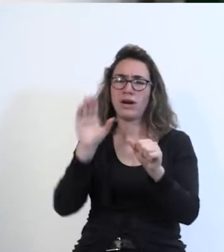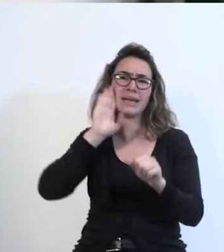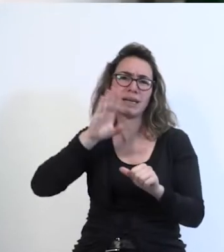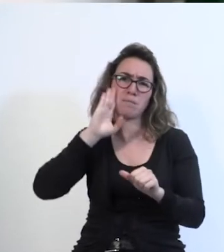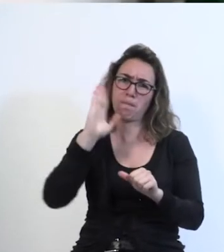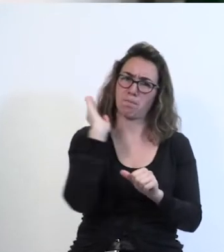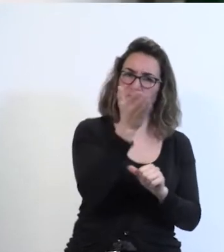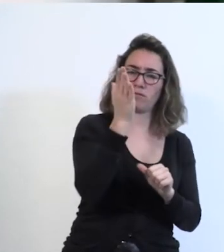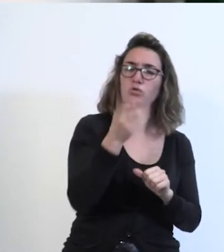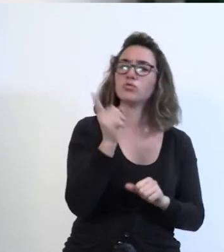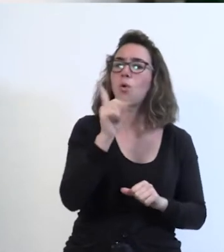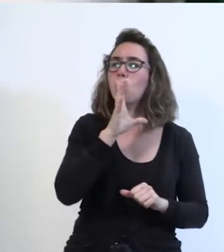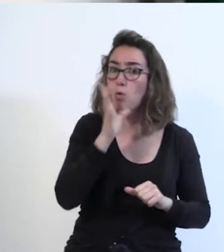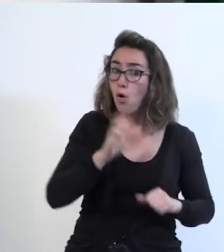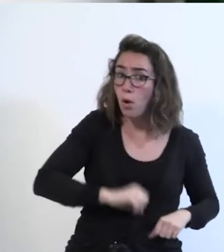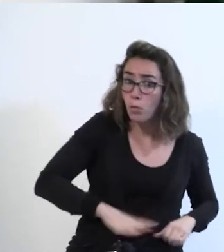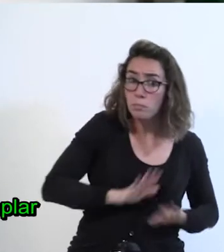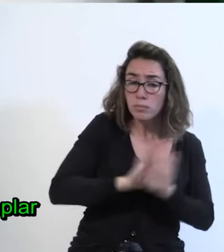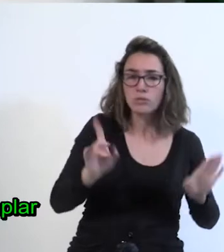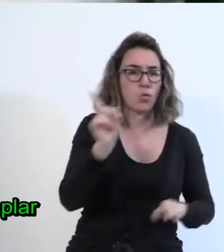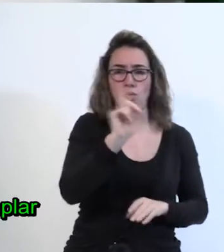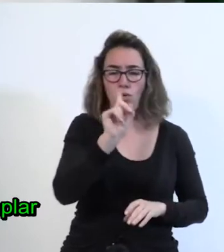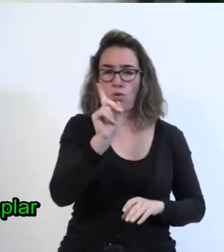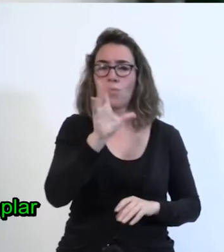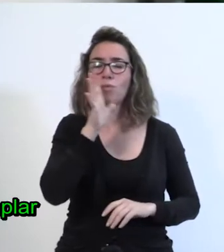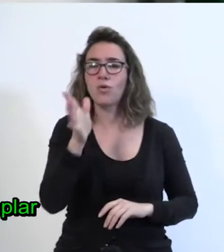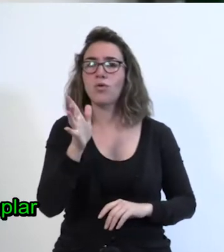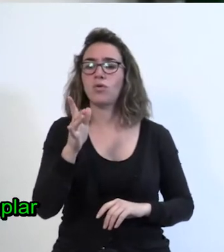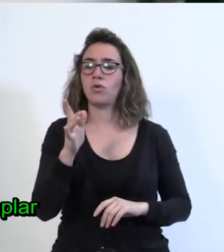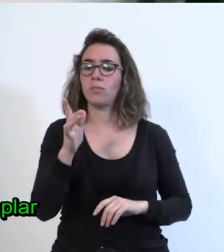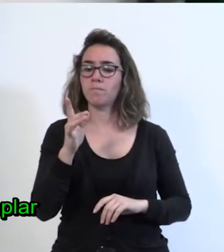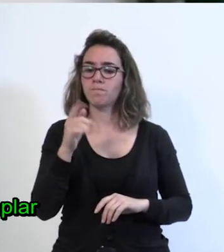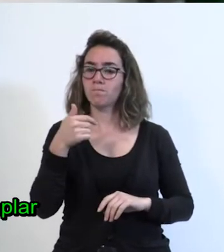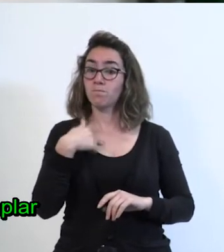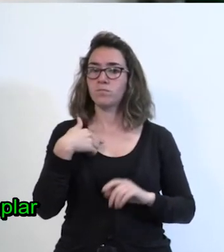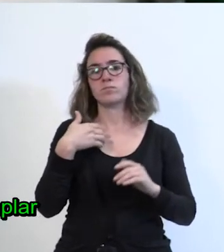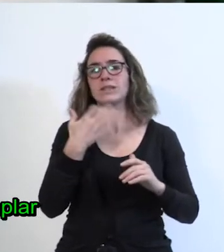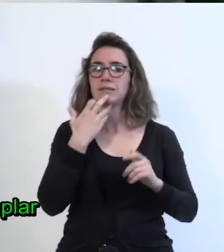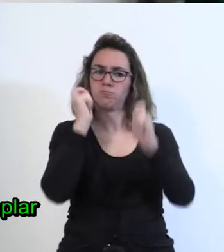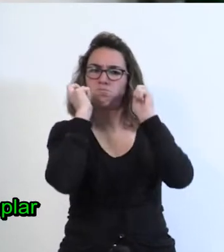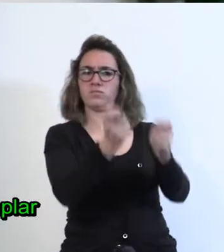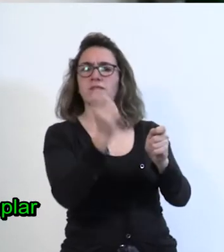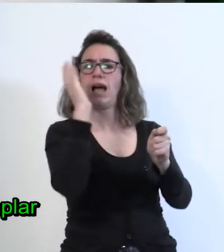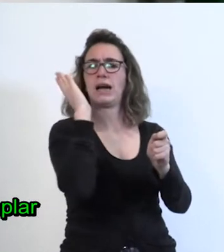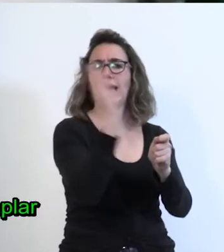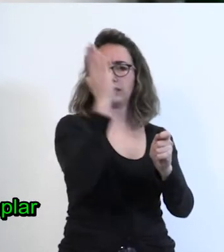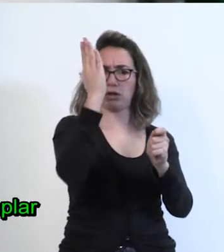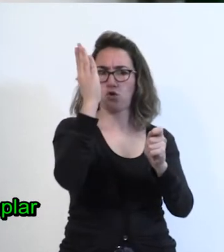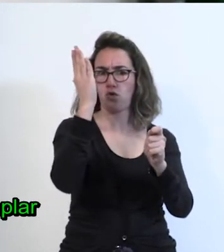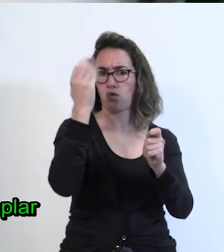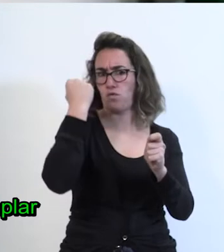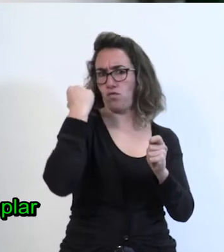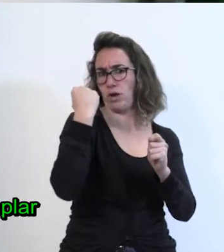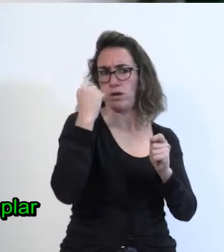solo criminalizo por aborto, sino que construyo un castigo ejemplar